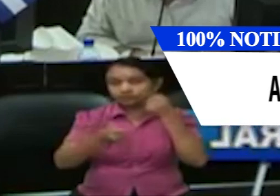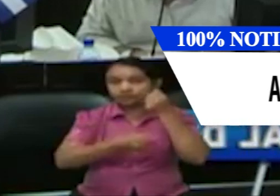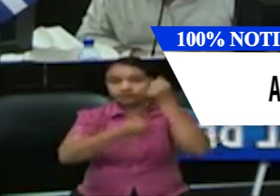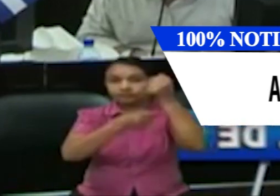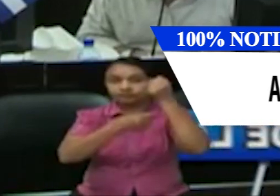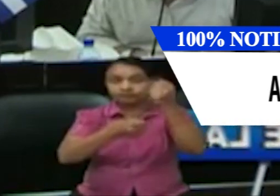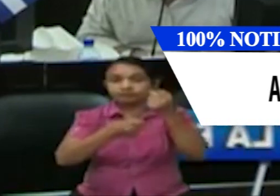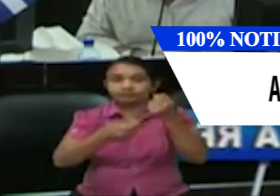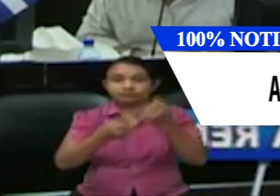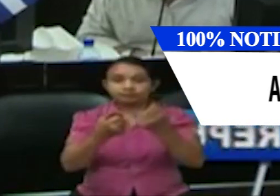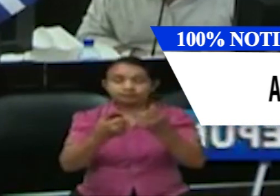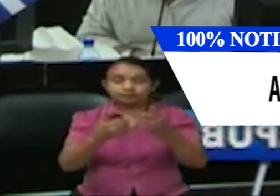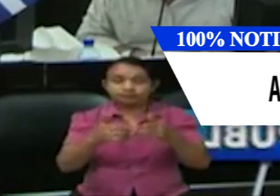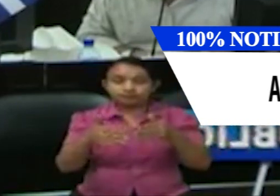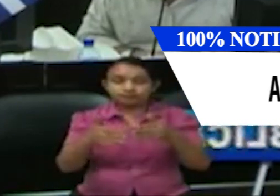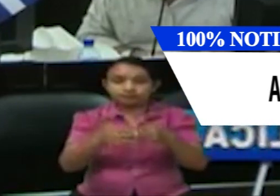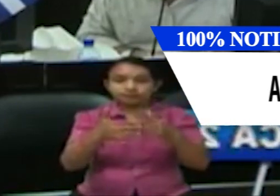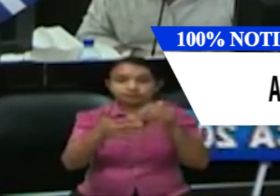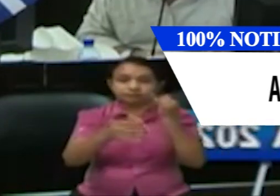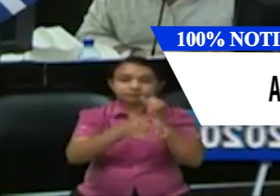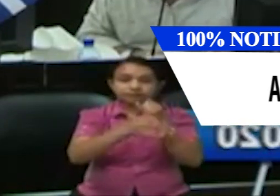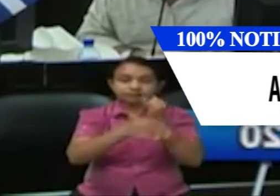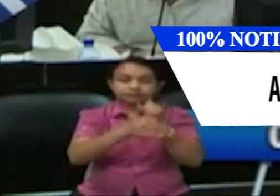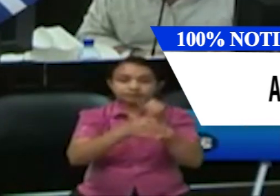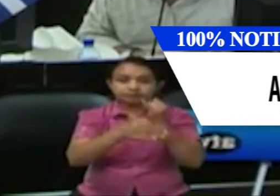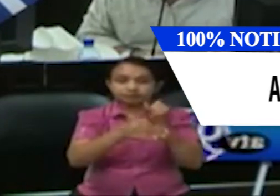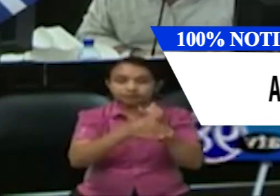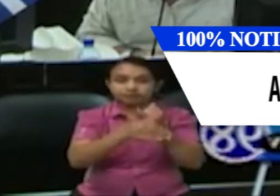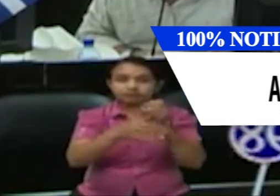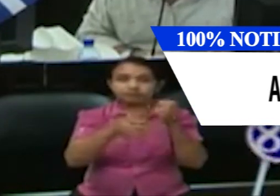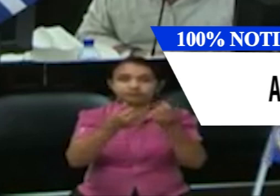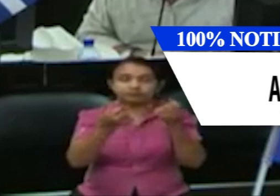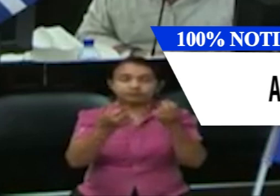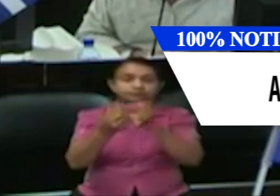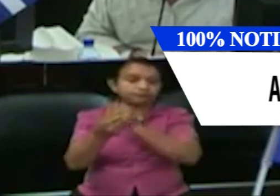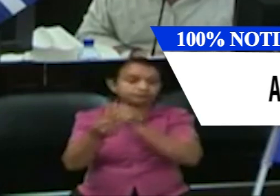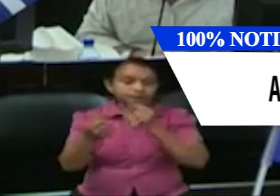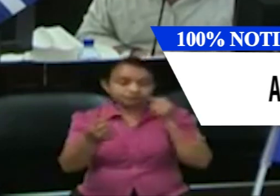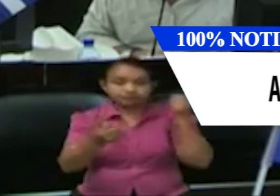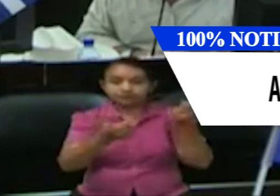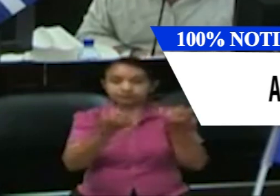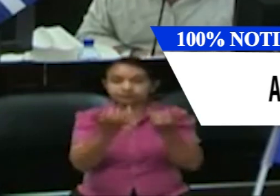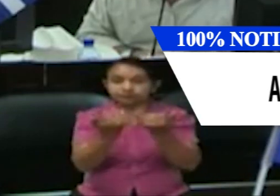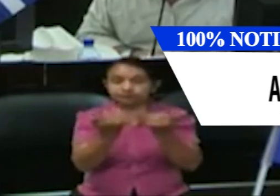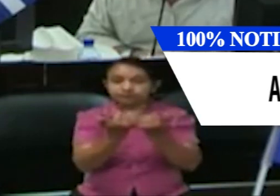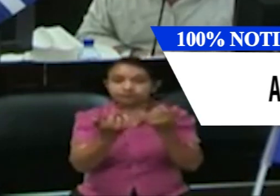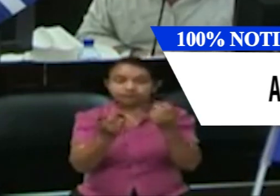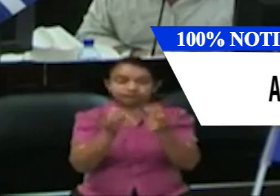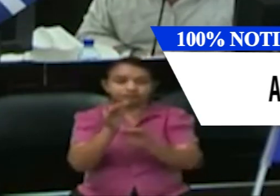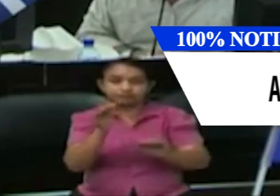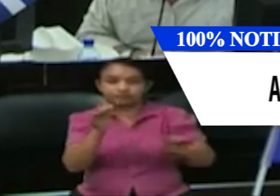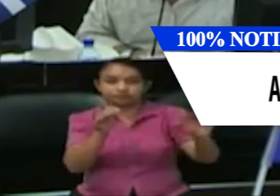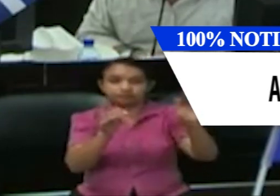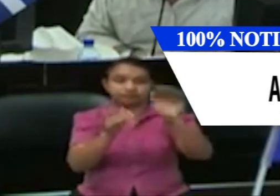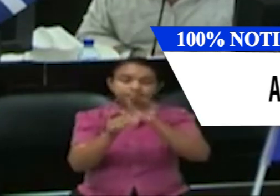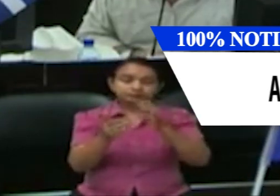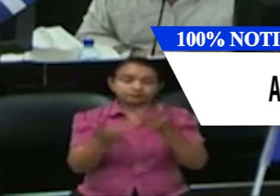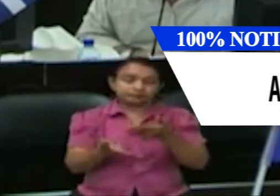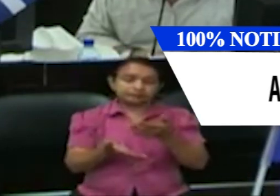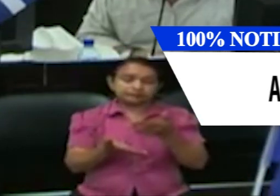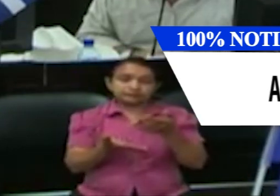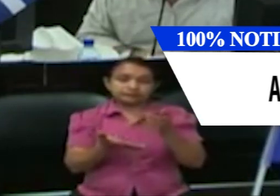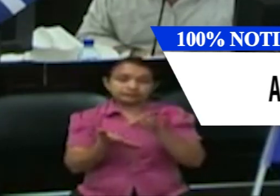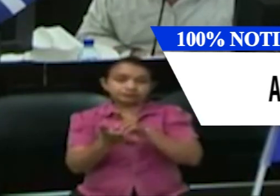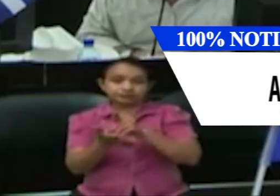las violentas irrupciones en iglesias católicas y agresiones a sus religiosos agudizan el clima de